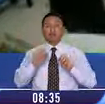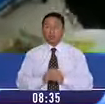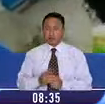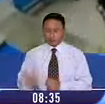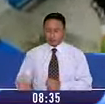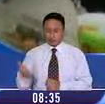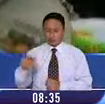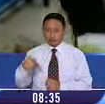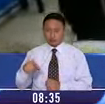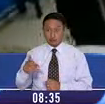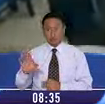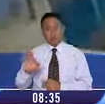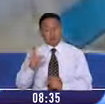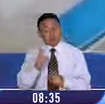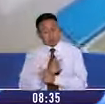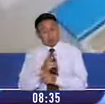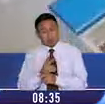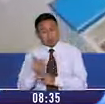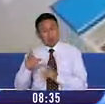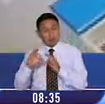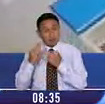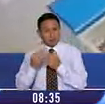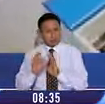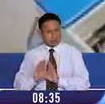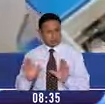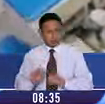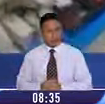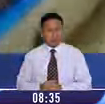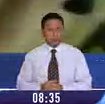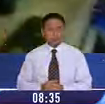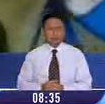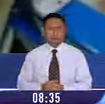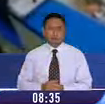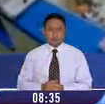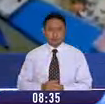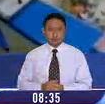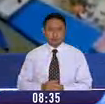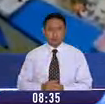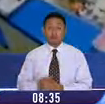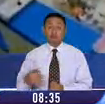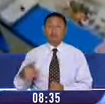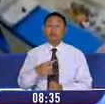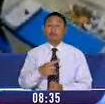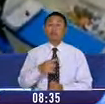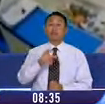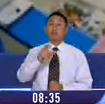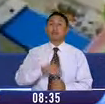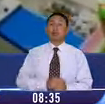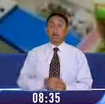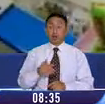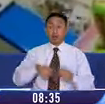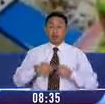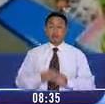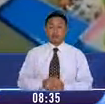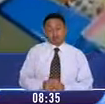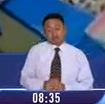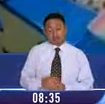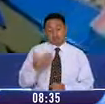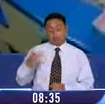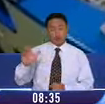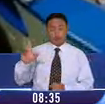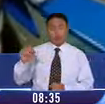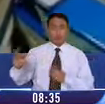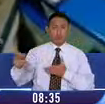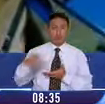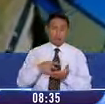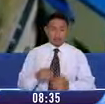para no atentar contra la integridad de la familia y la suya propia. Existirían casos donde se negaron a pagarles. Estos